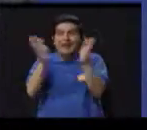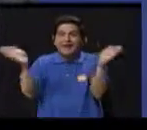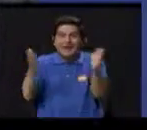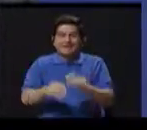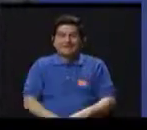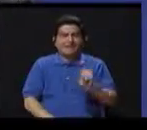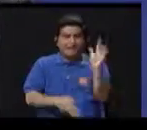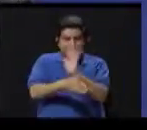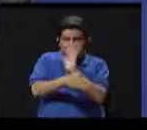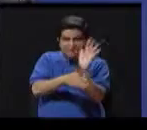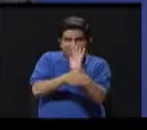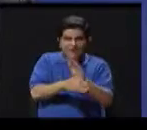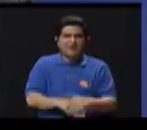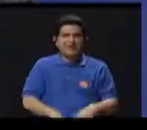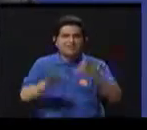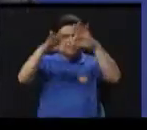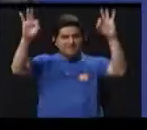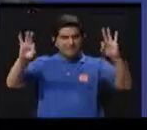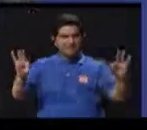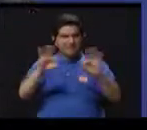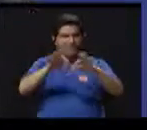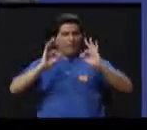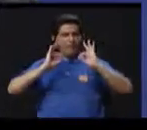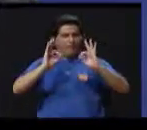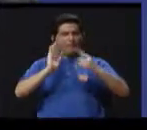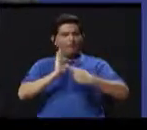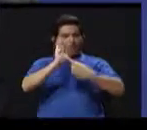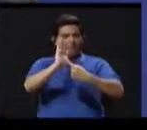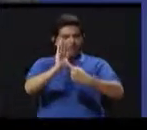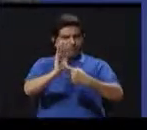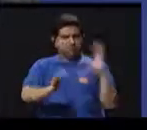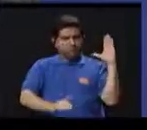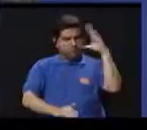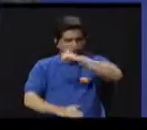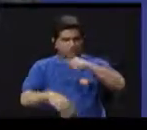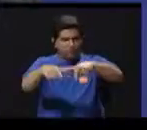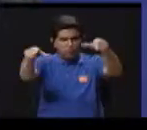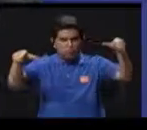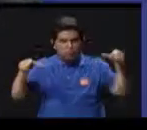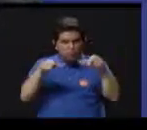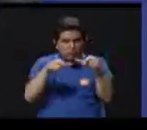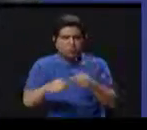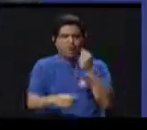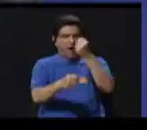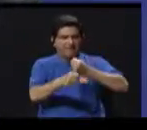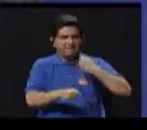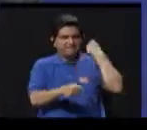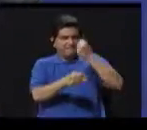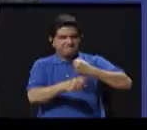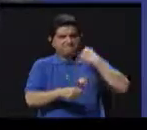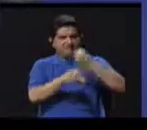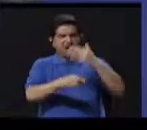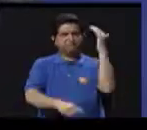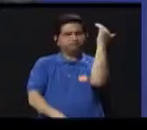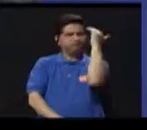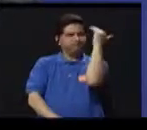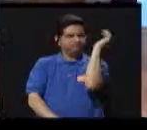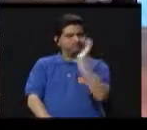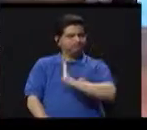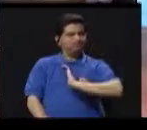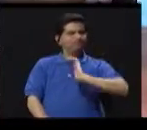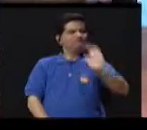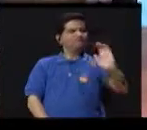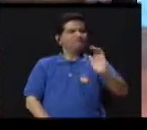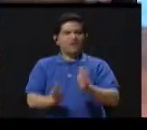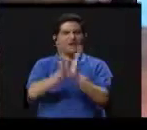general el corto hace que la imagen de la escuela quede muy bien, porque se nota que es un lugar donde se trabaja a conciencia con los